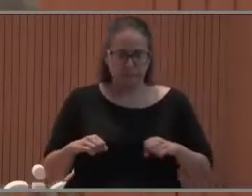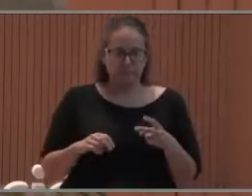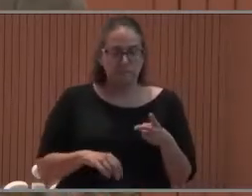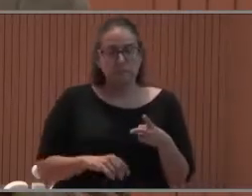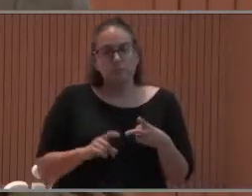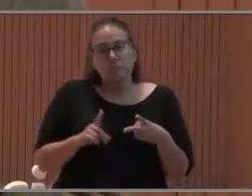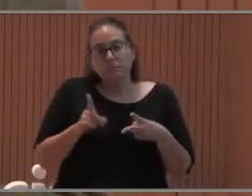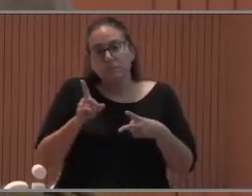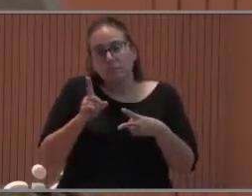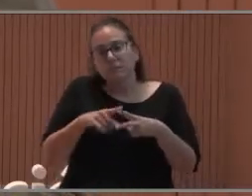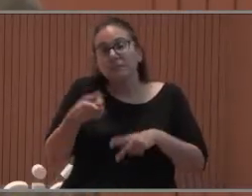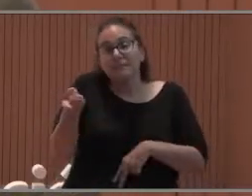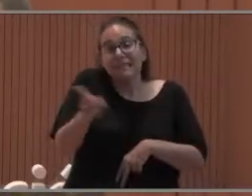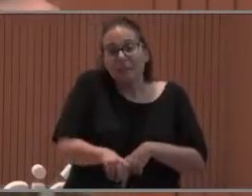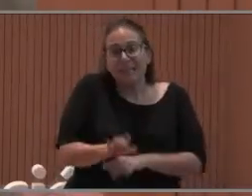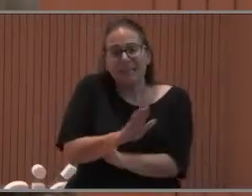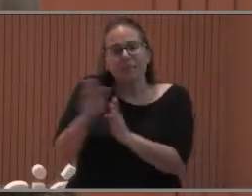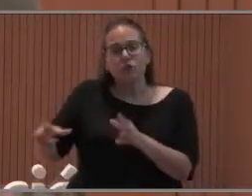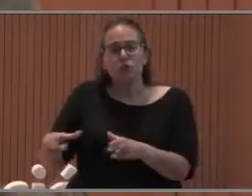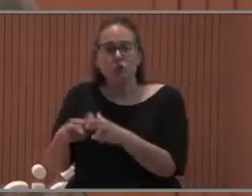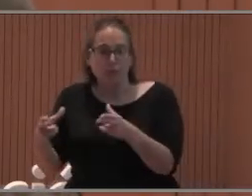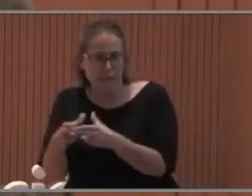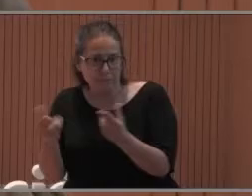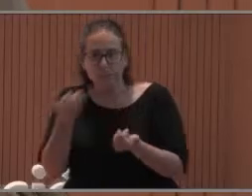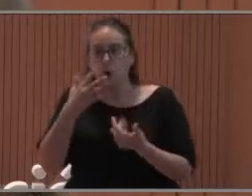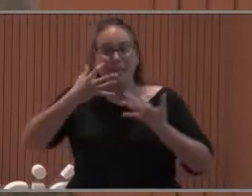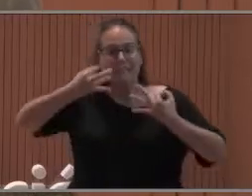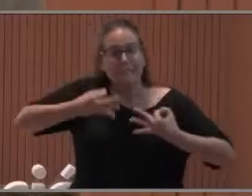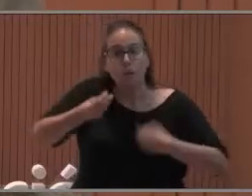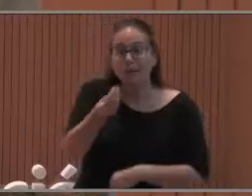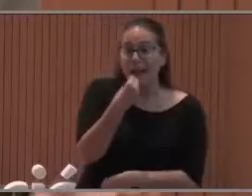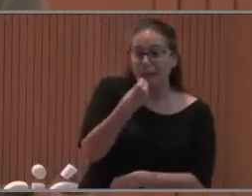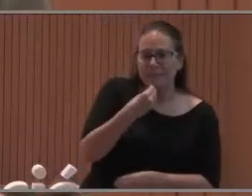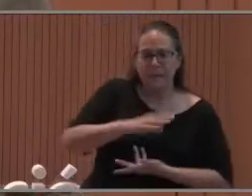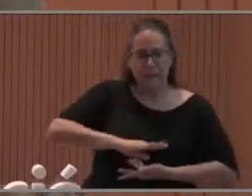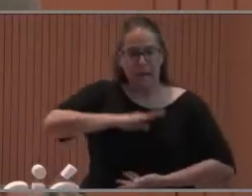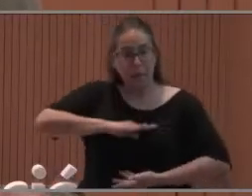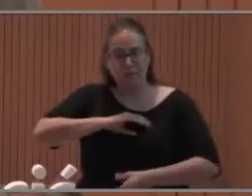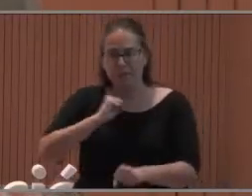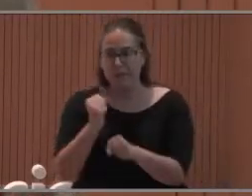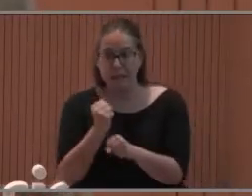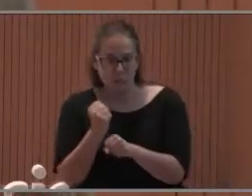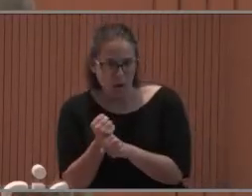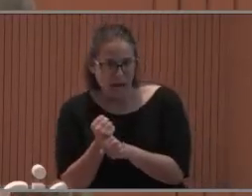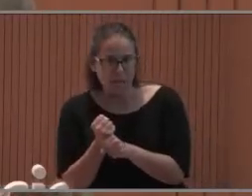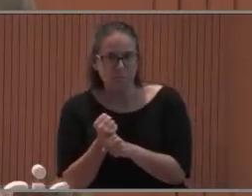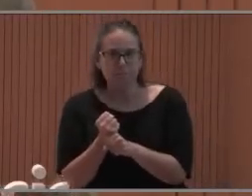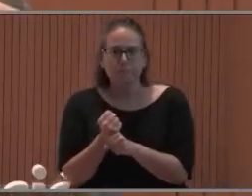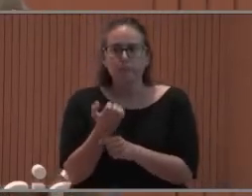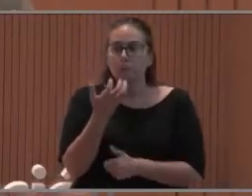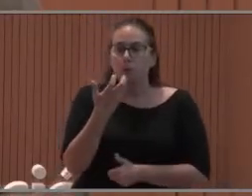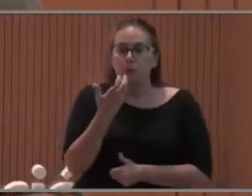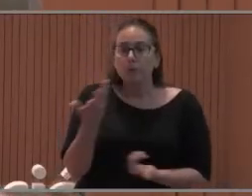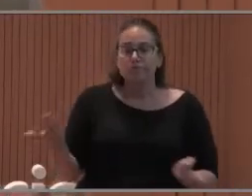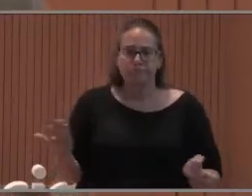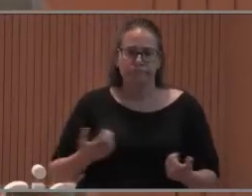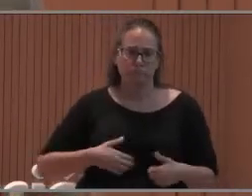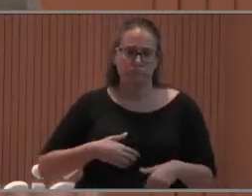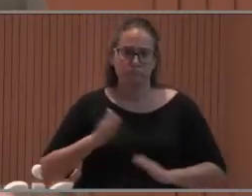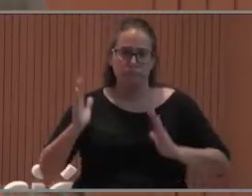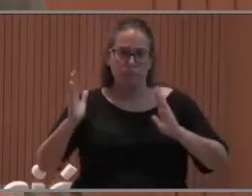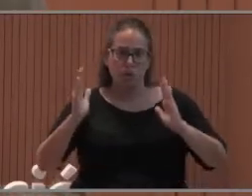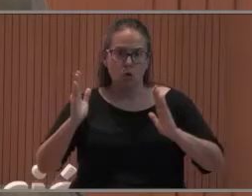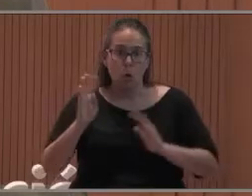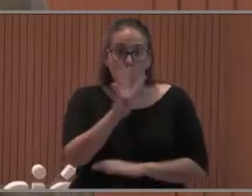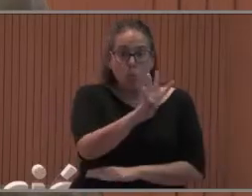a través de los sistemas sociales, ¿no? La seguridad alimentaria, la capacidad laboral, cómo trabajar a 43 grados a las